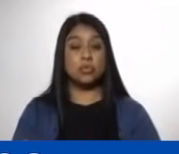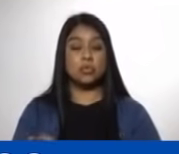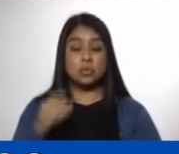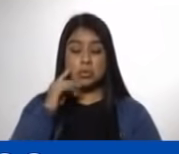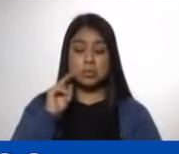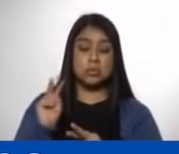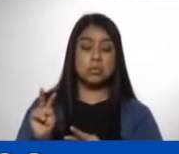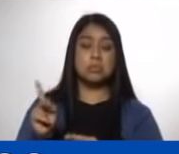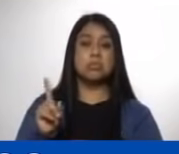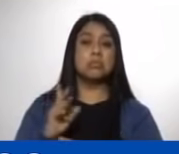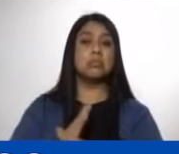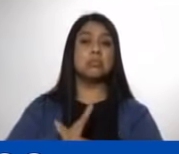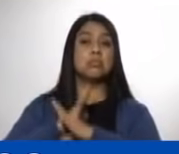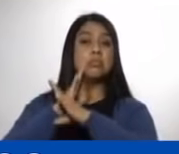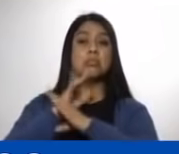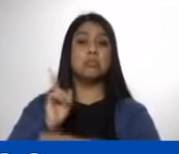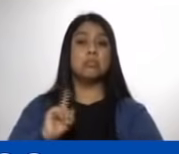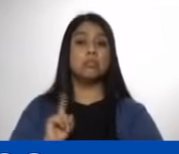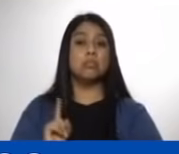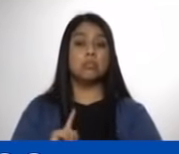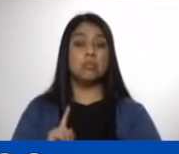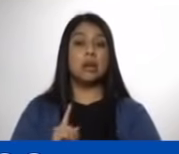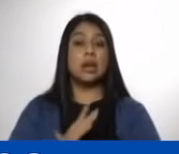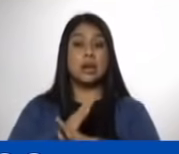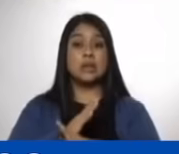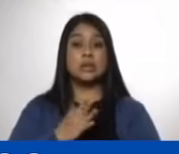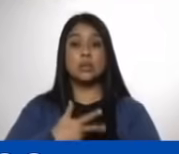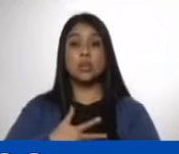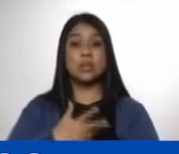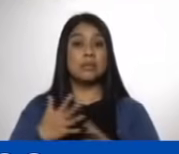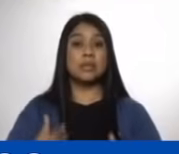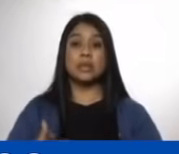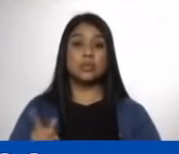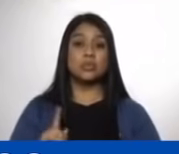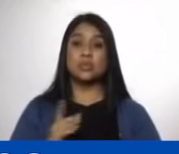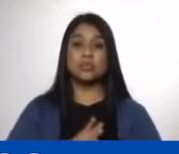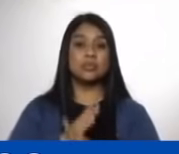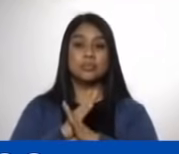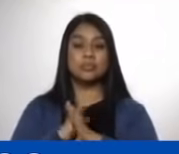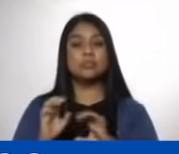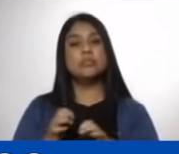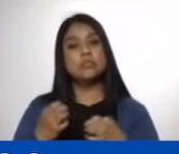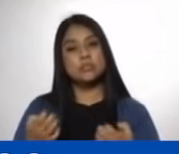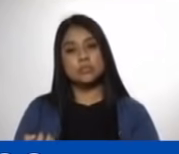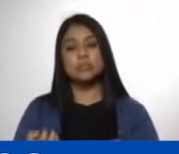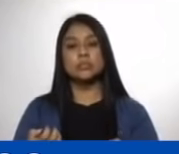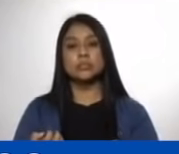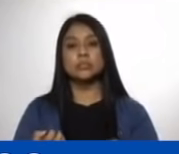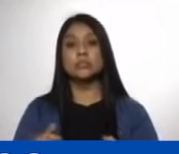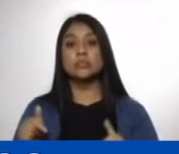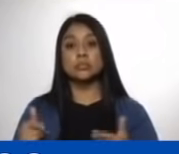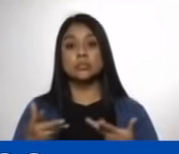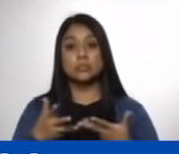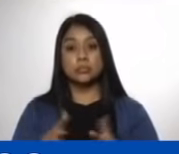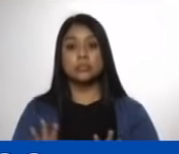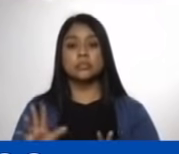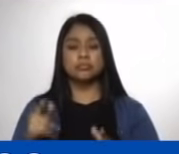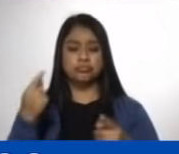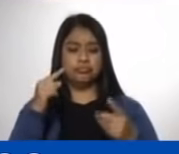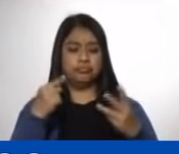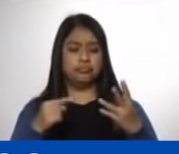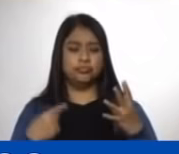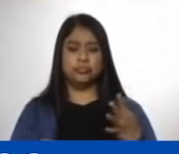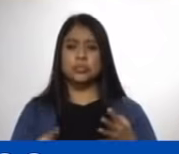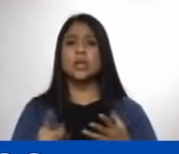no garantizaban la seguridad de los habitantes del territorio nacional, y por lo tanto se establecieron todos los protocolos